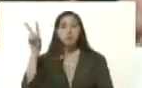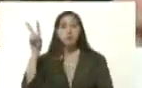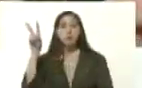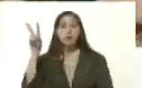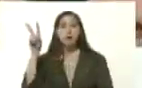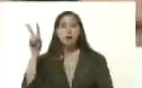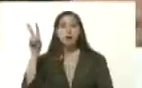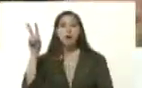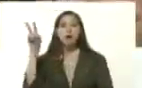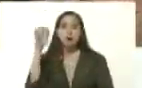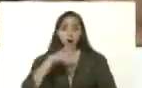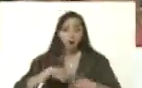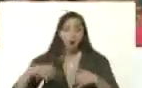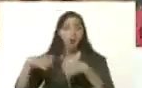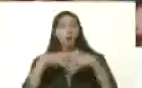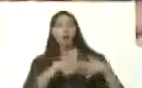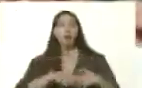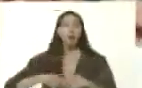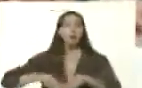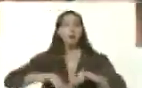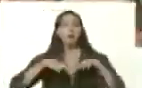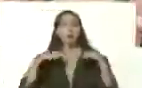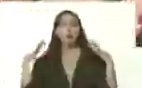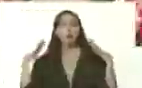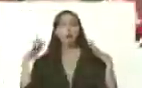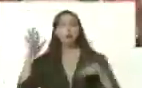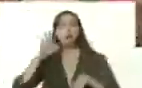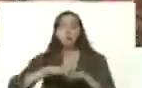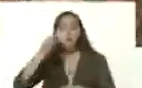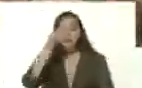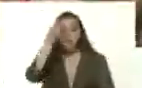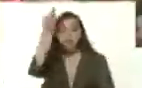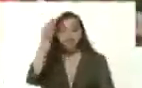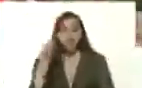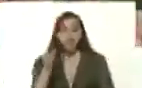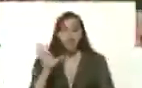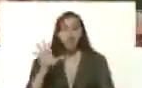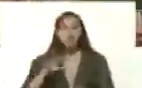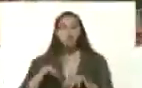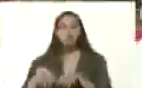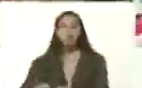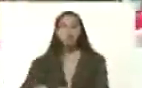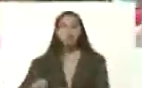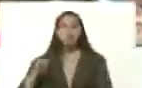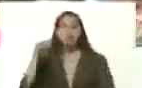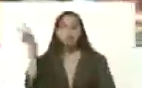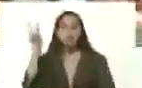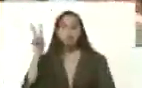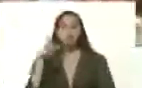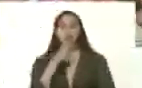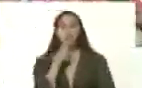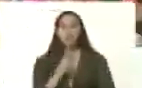de los infiernos que se puedan imaginar quien crea que va a tomar a Venezuela de la manera más fácil.